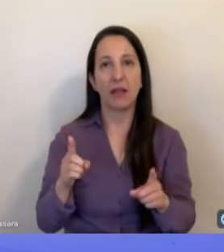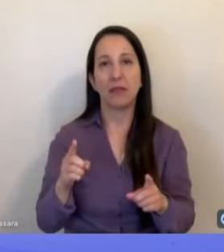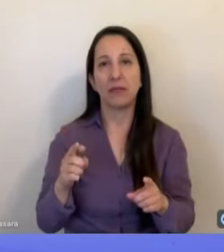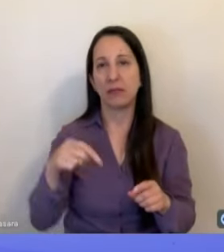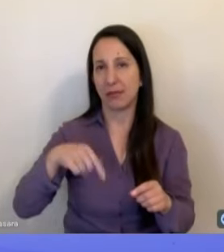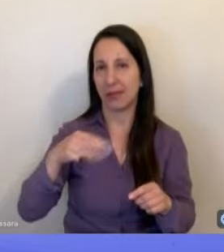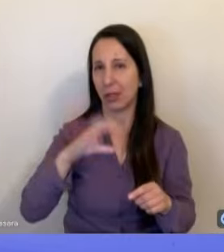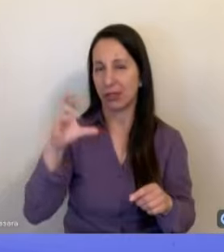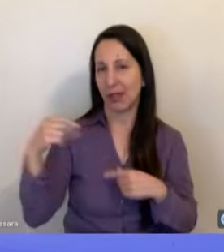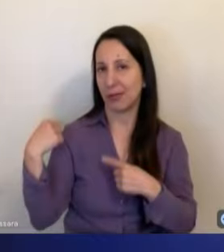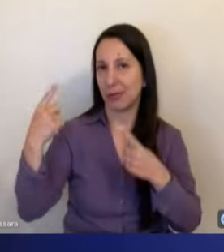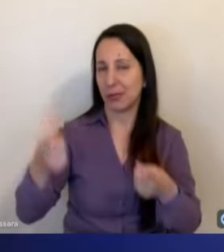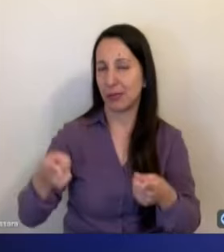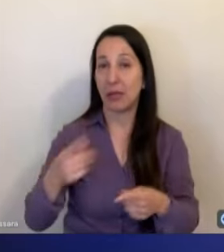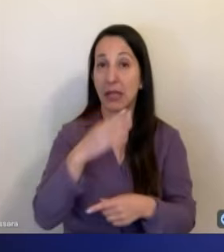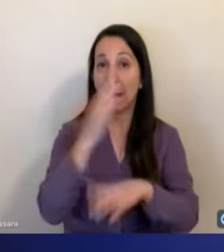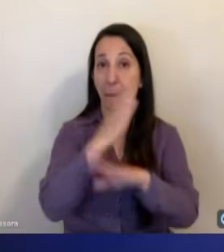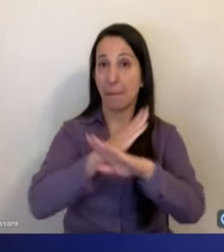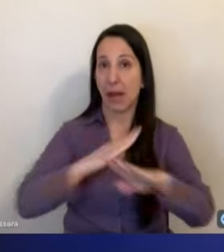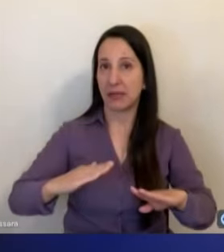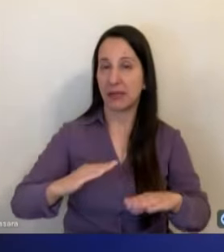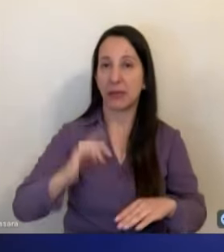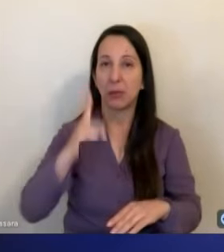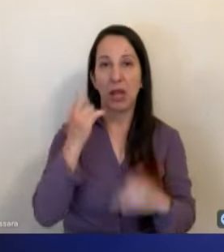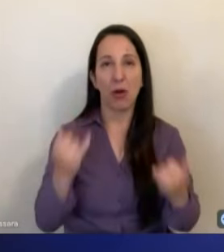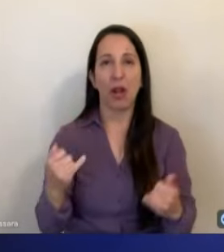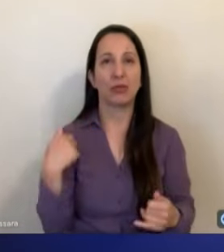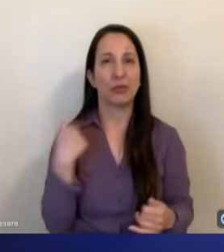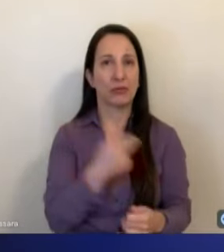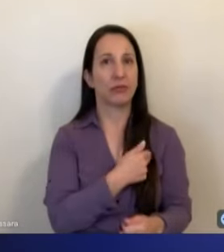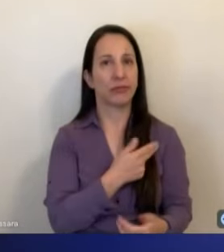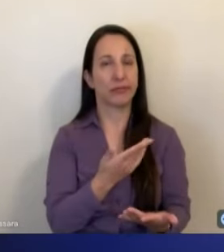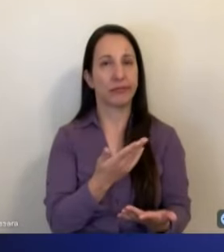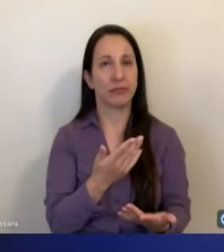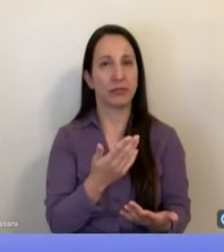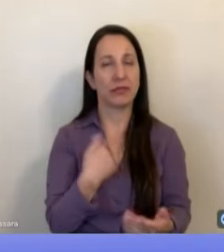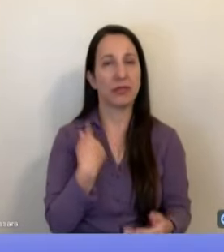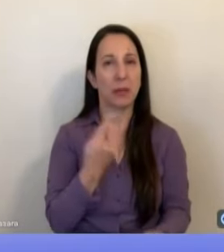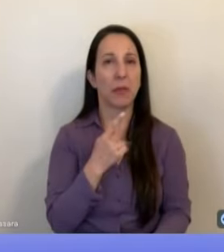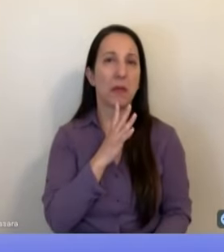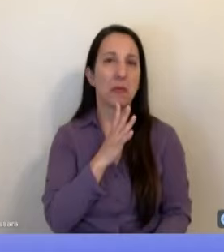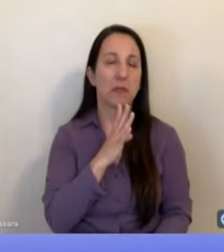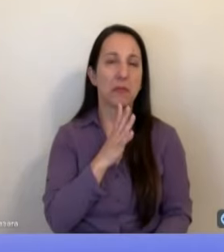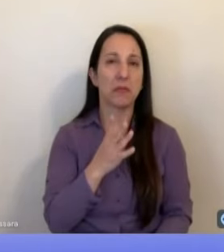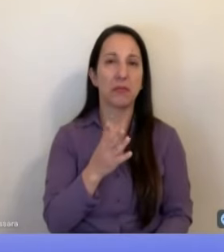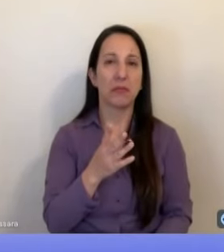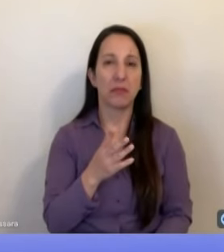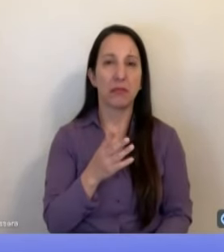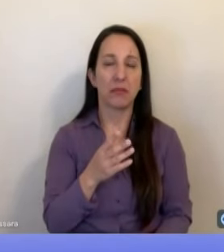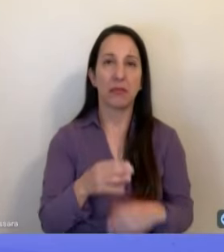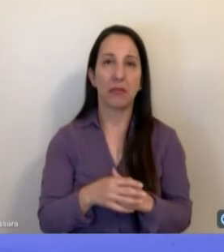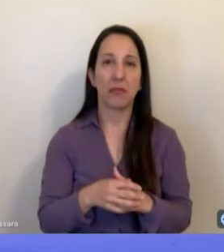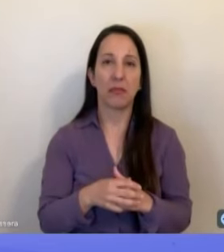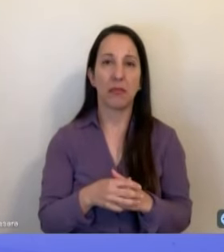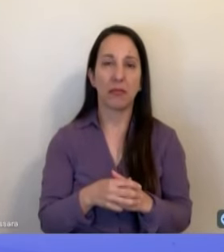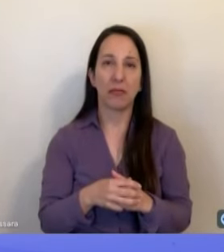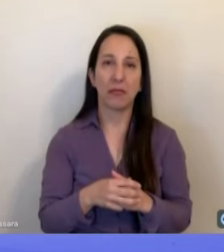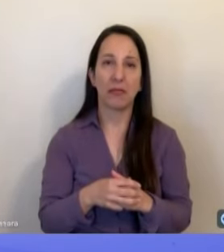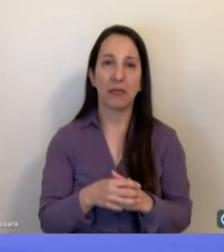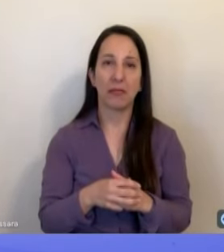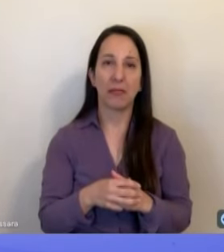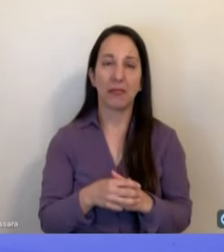y la paz? Porque somos un país que pregona y se alerta, ya no le